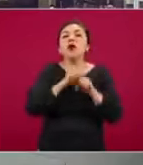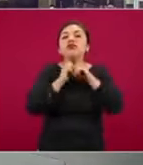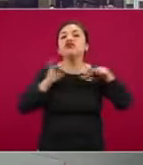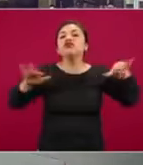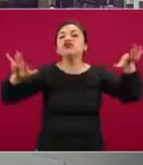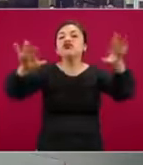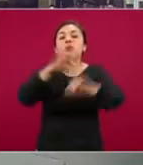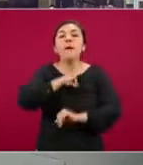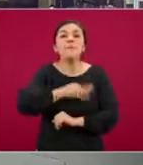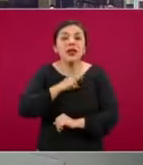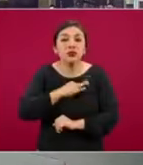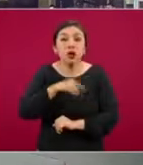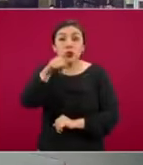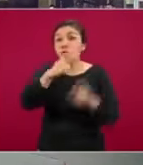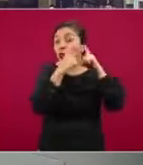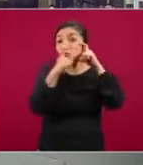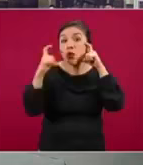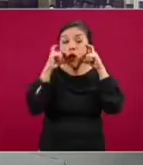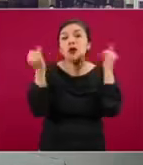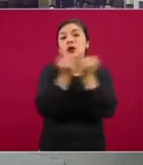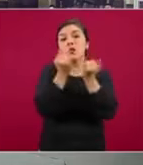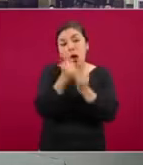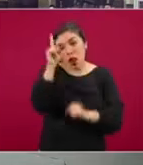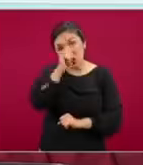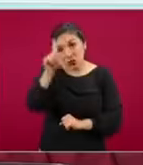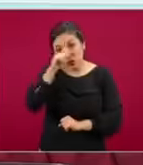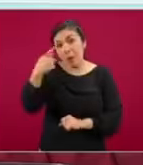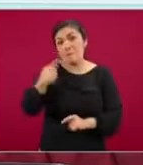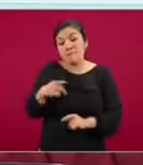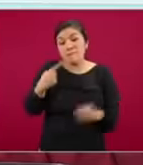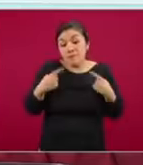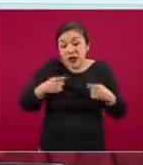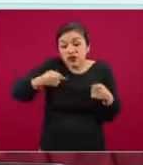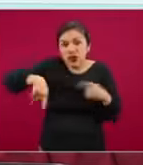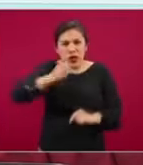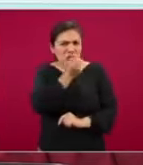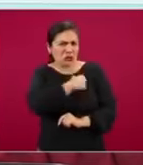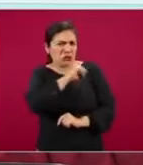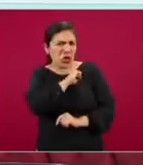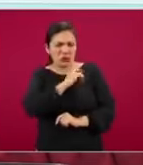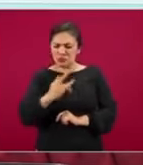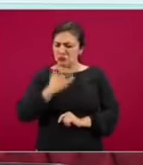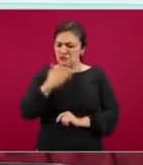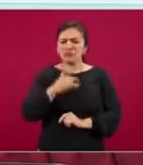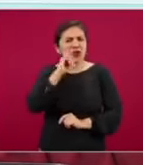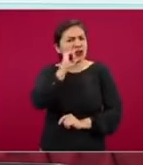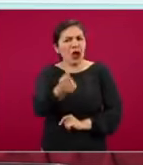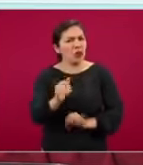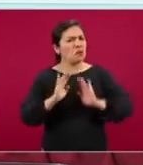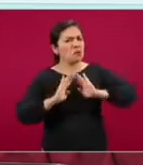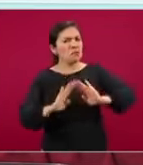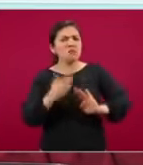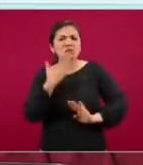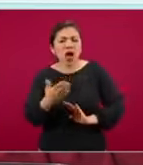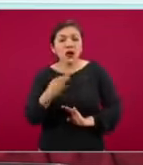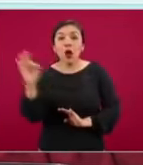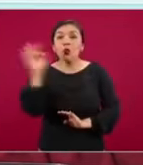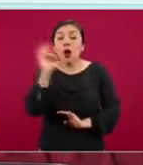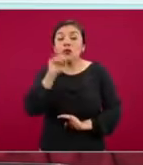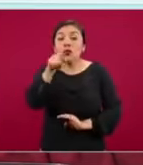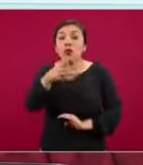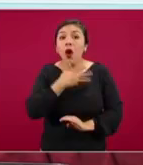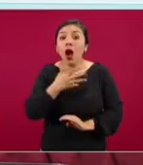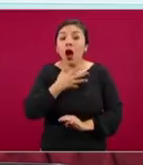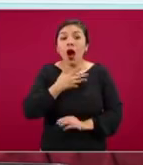virus. Y el uso del cubreboca también se recomienda en personas sanas que no tienen síntomas cuando están